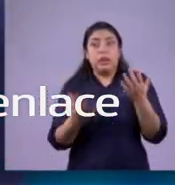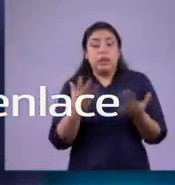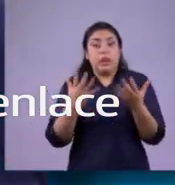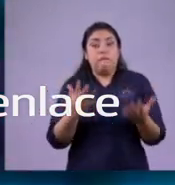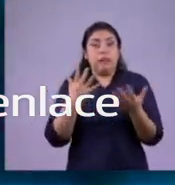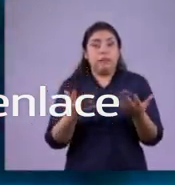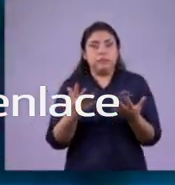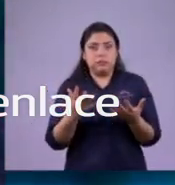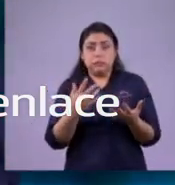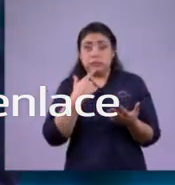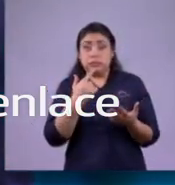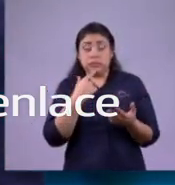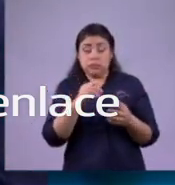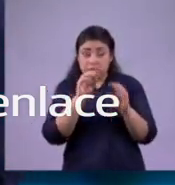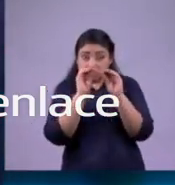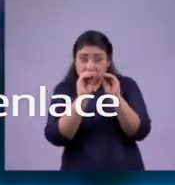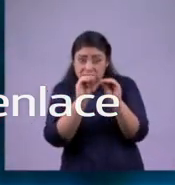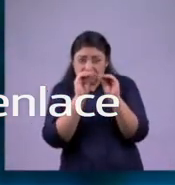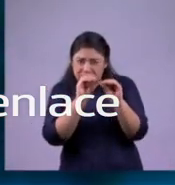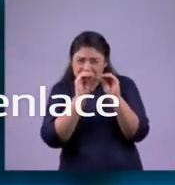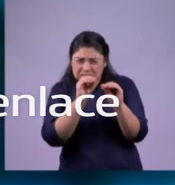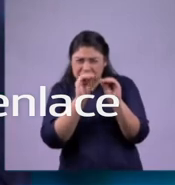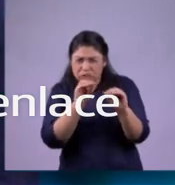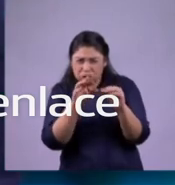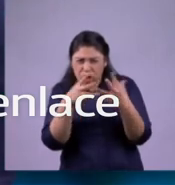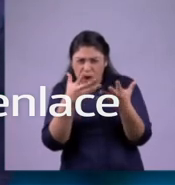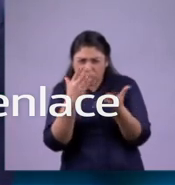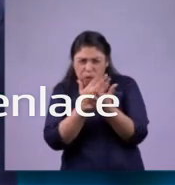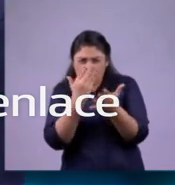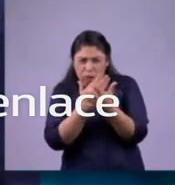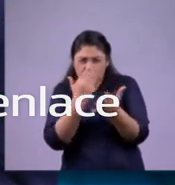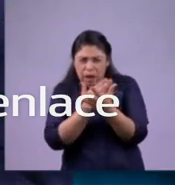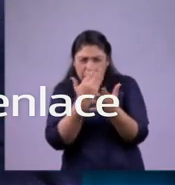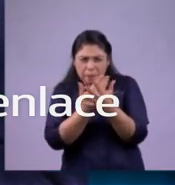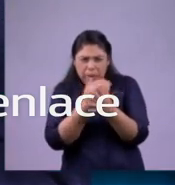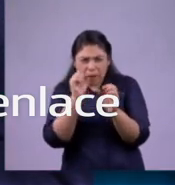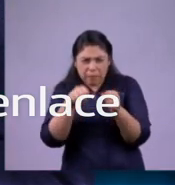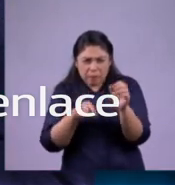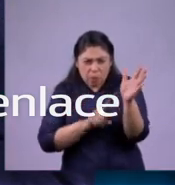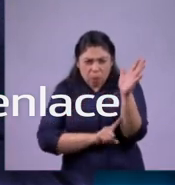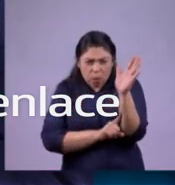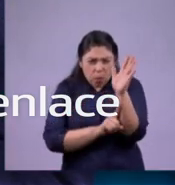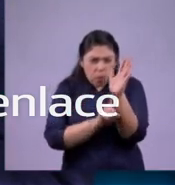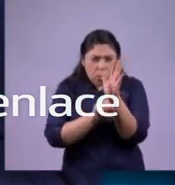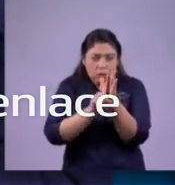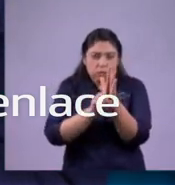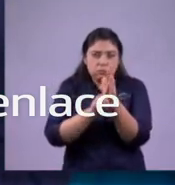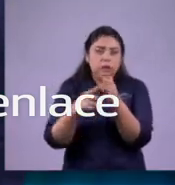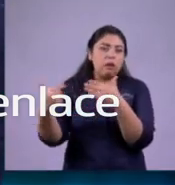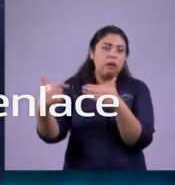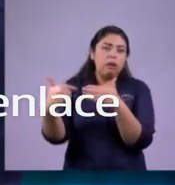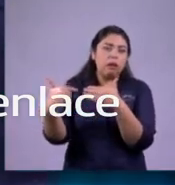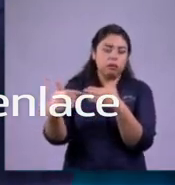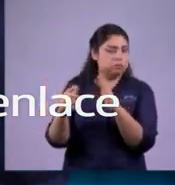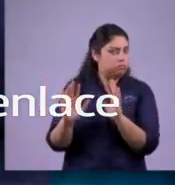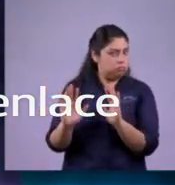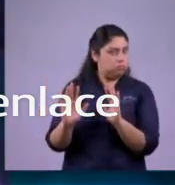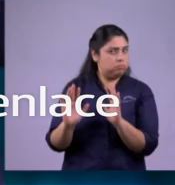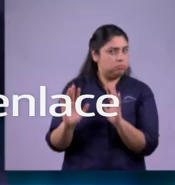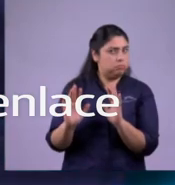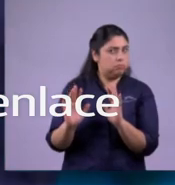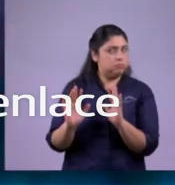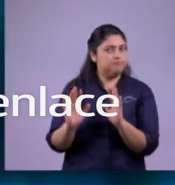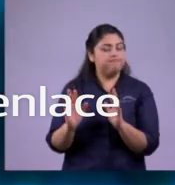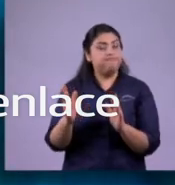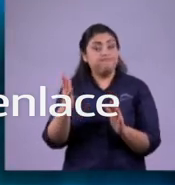personas que queremos enseñarles cómo a través de la palabra de la edad les va bien ahí cuando si no puedo